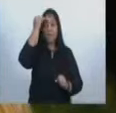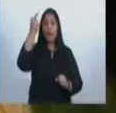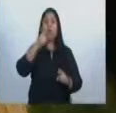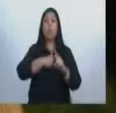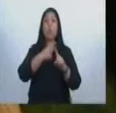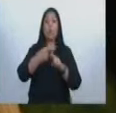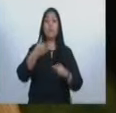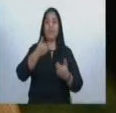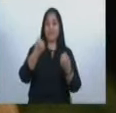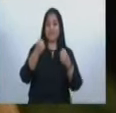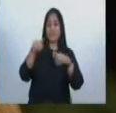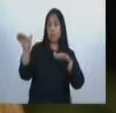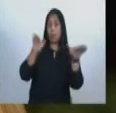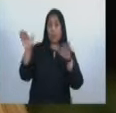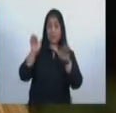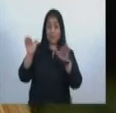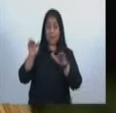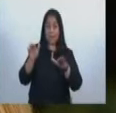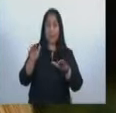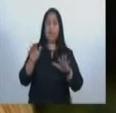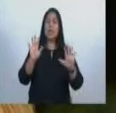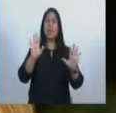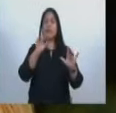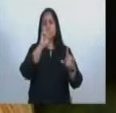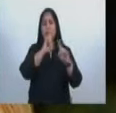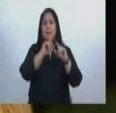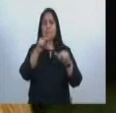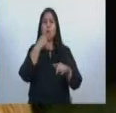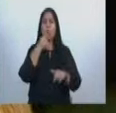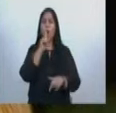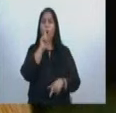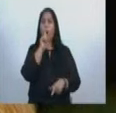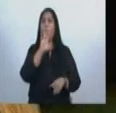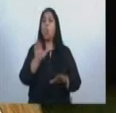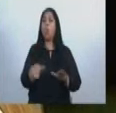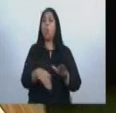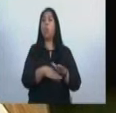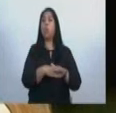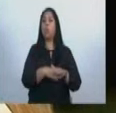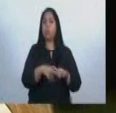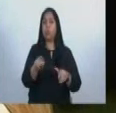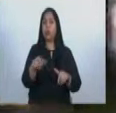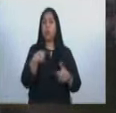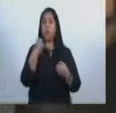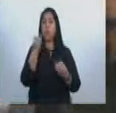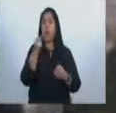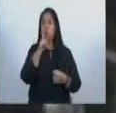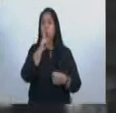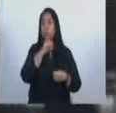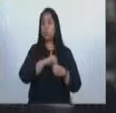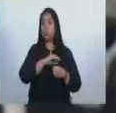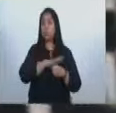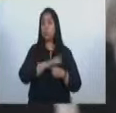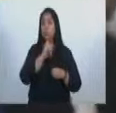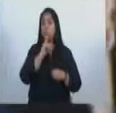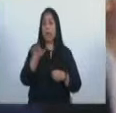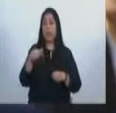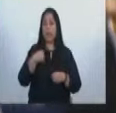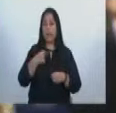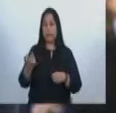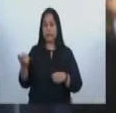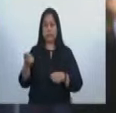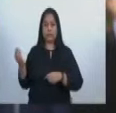una convocatoria y no se maneje debajo de la mesa como información privilegiada para la gente a la que yo le